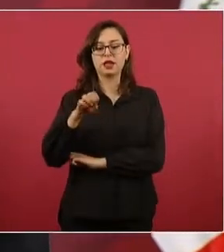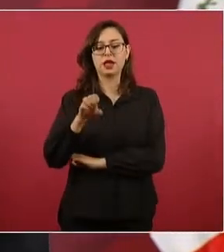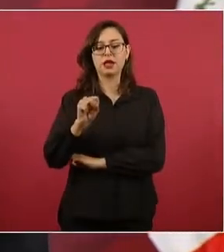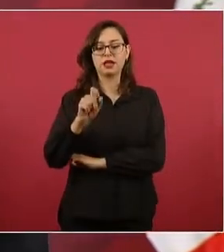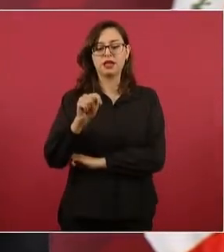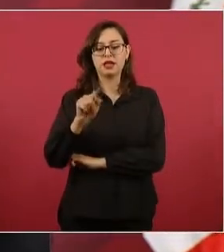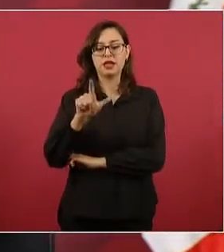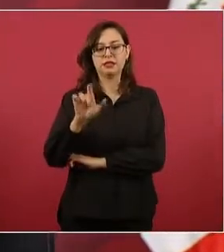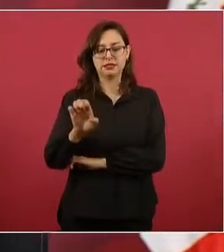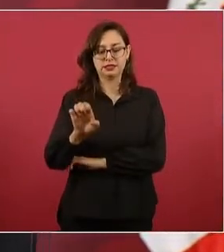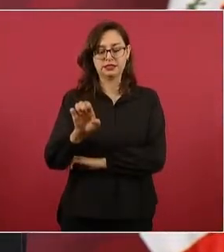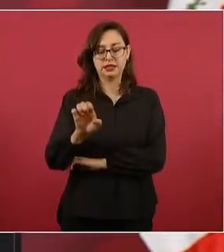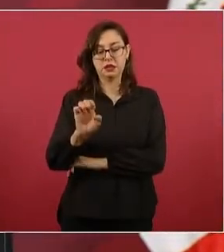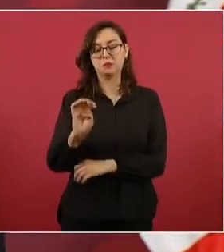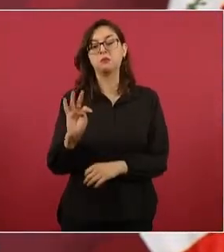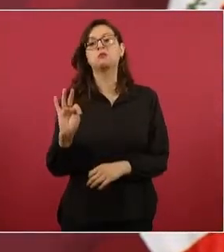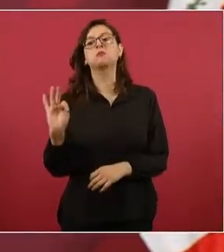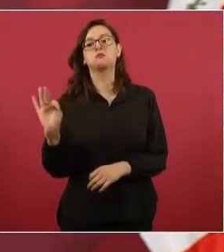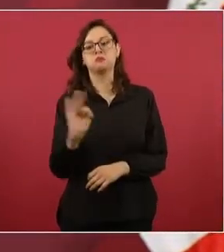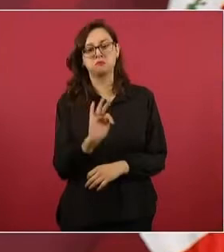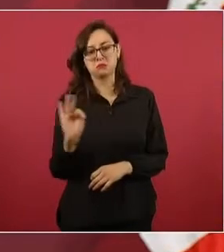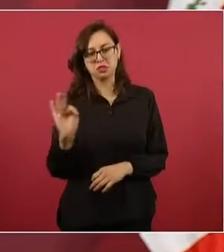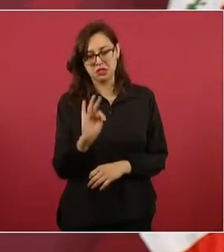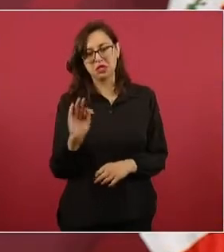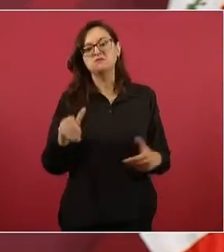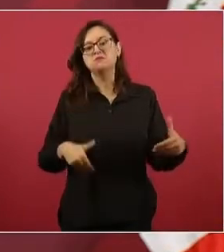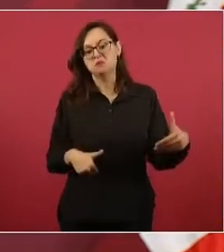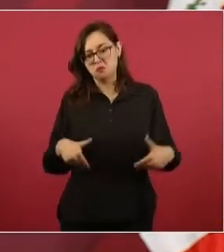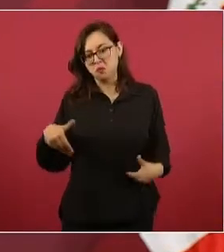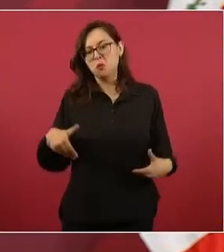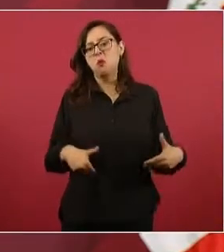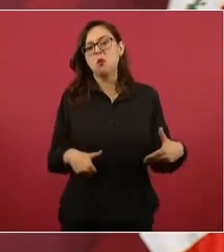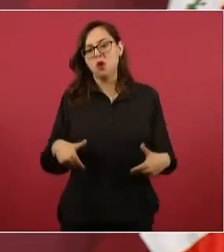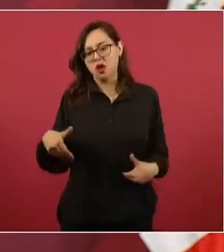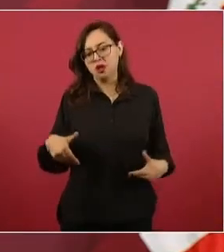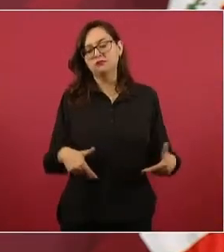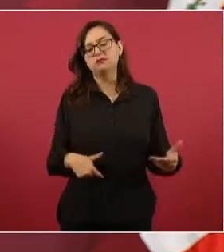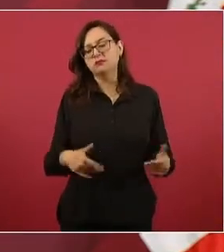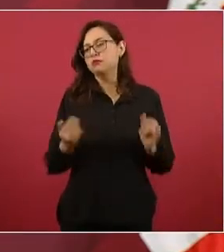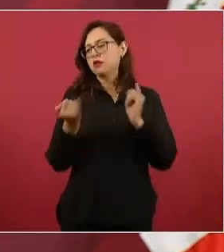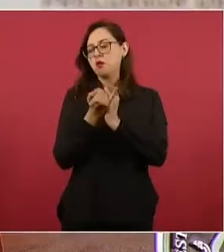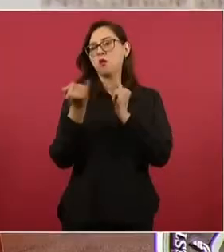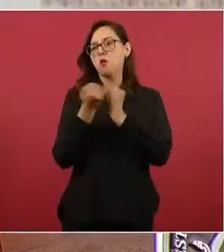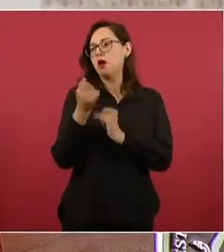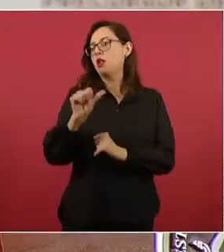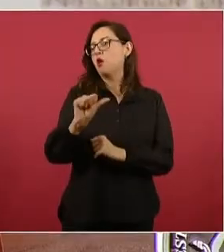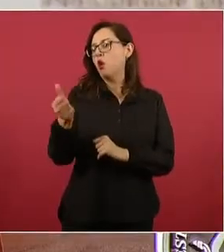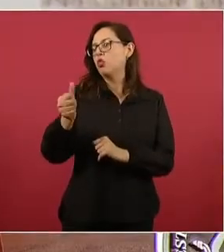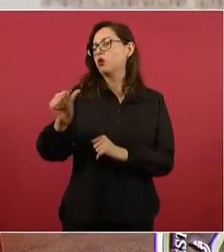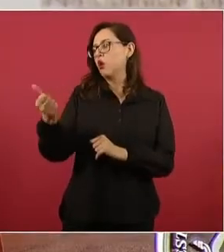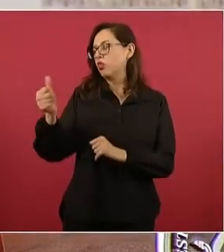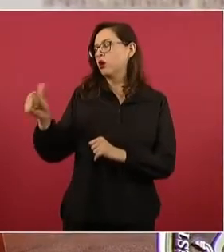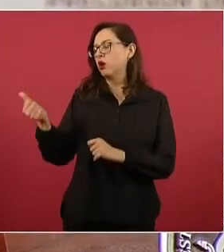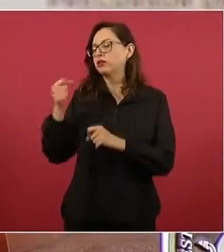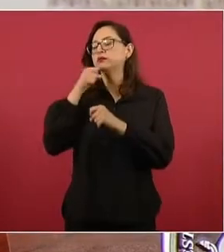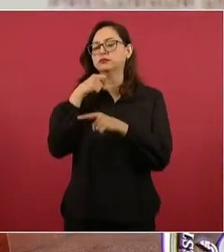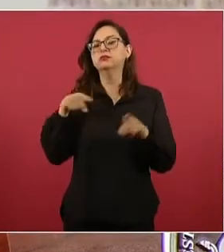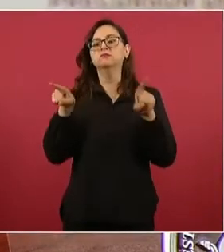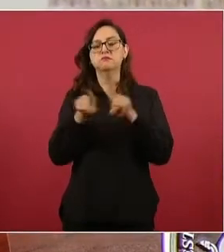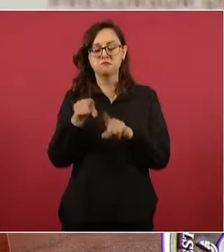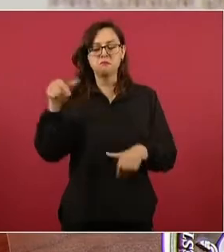es probable que se hayan inconformado como otras empresas,